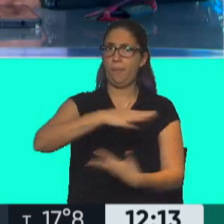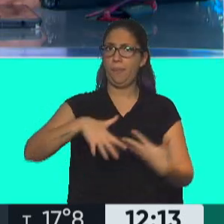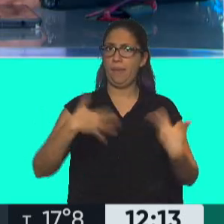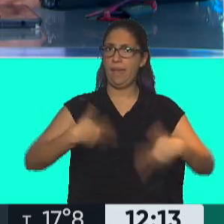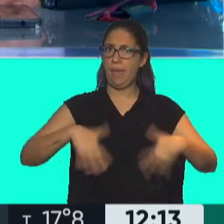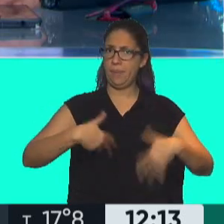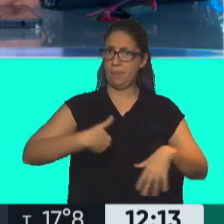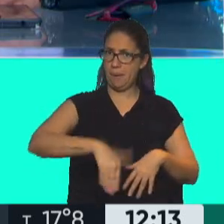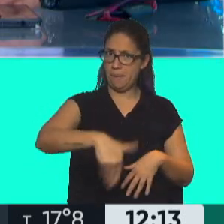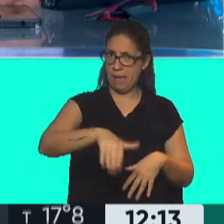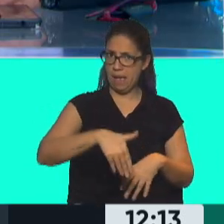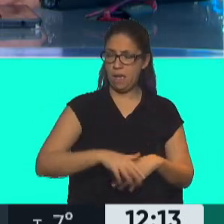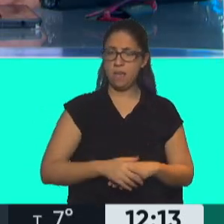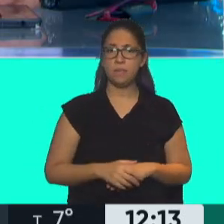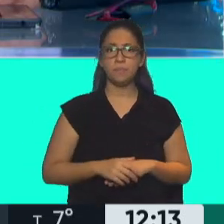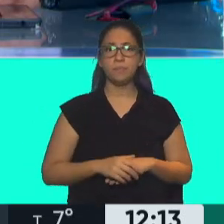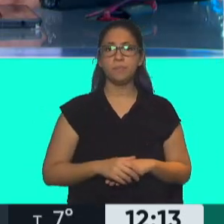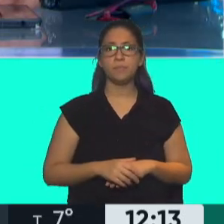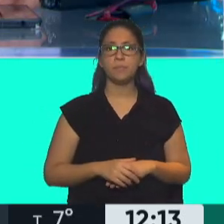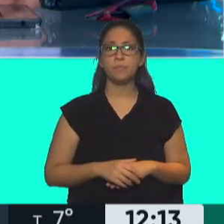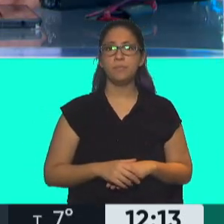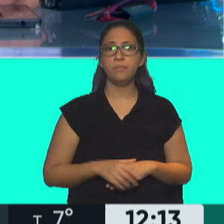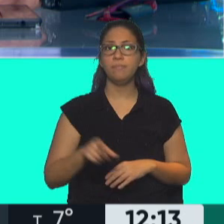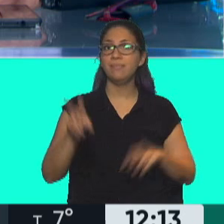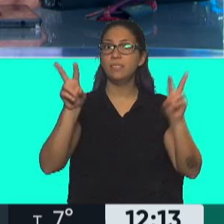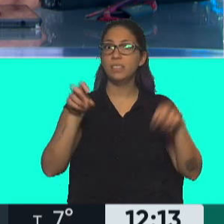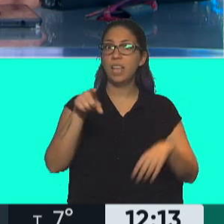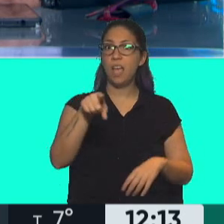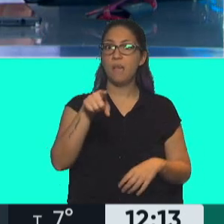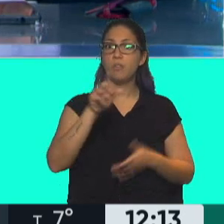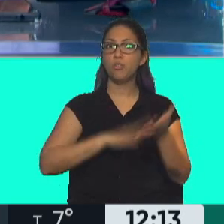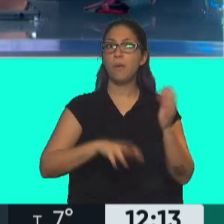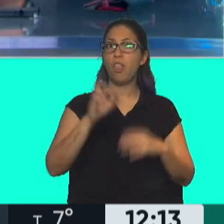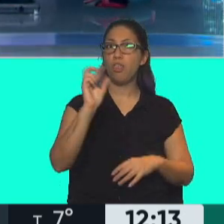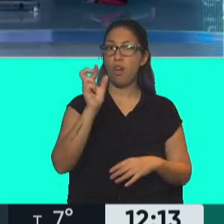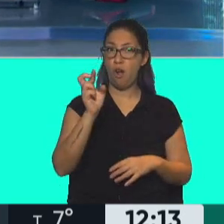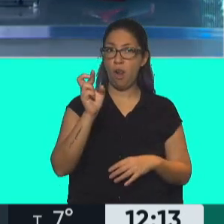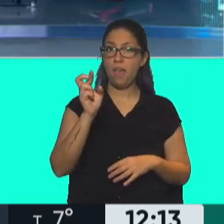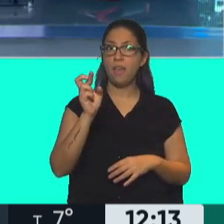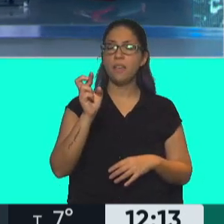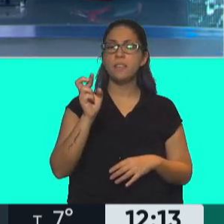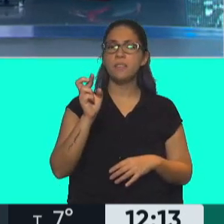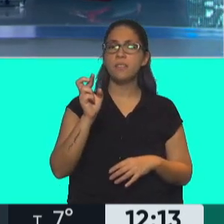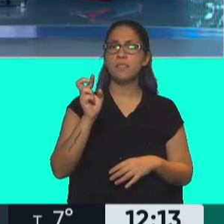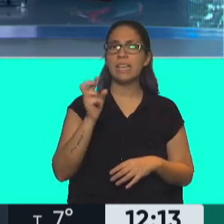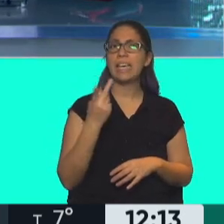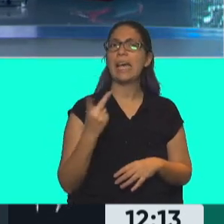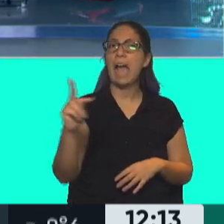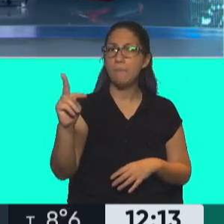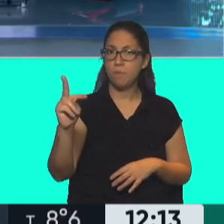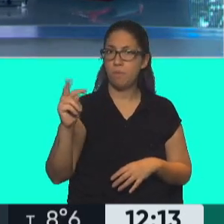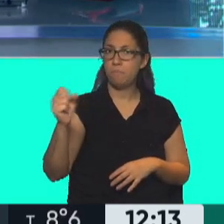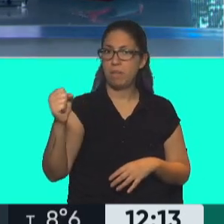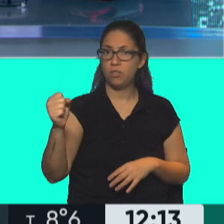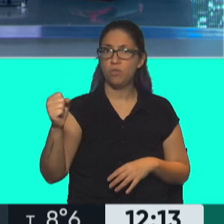sí. Y fíjate vos que en este tema de los dólares y la balanza cambiaria, el problema de